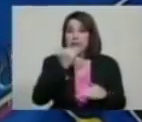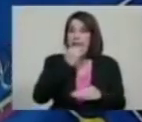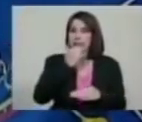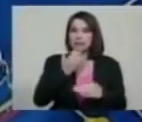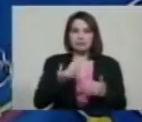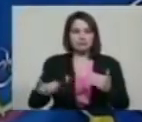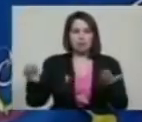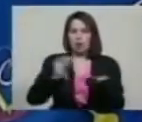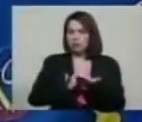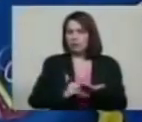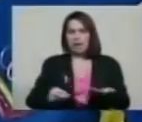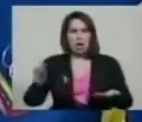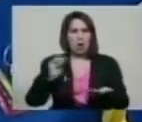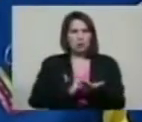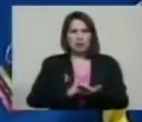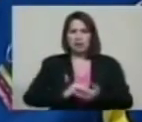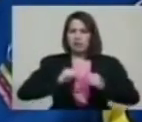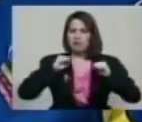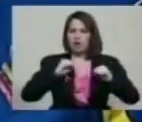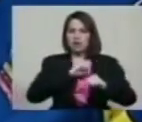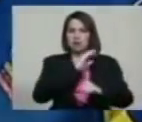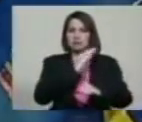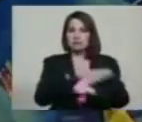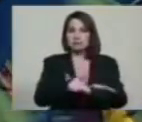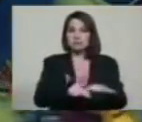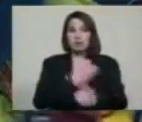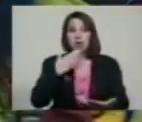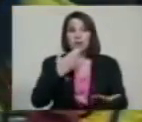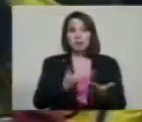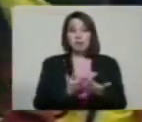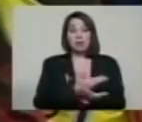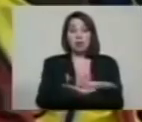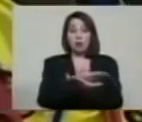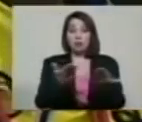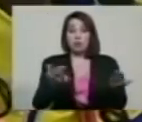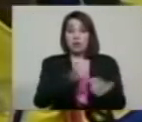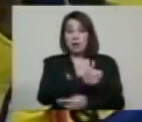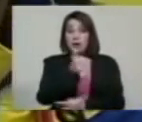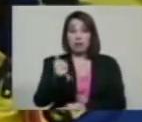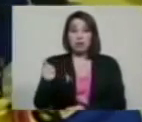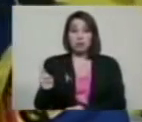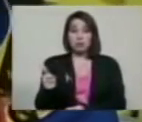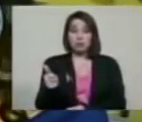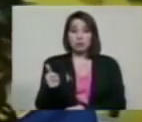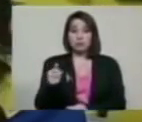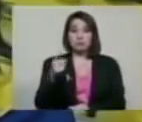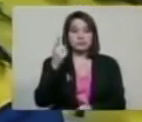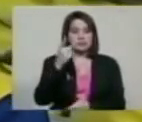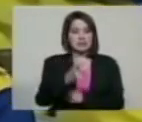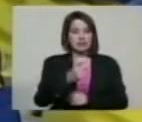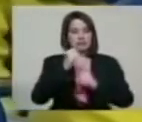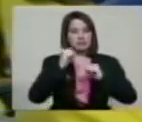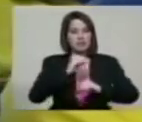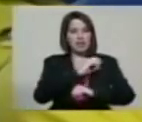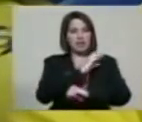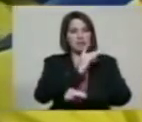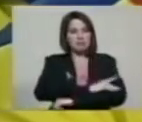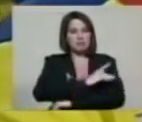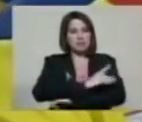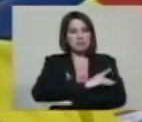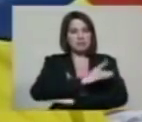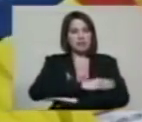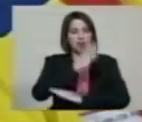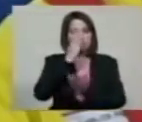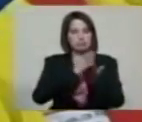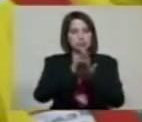yo les pido eso. Les pido que sean estrictos en su autopreparación